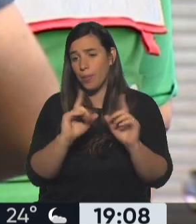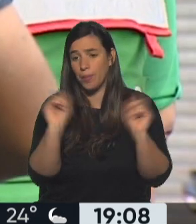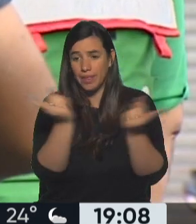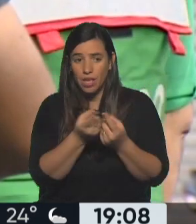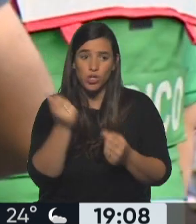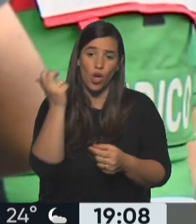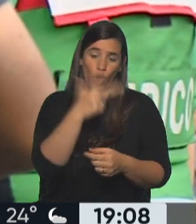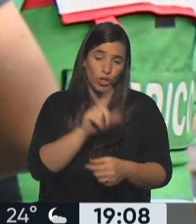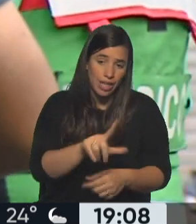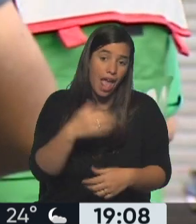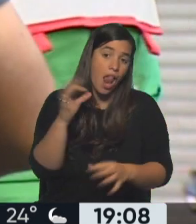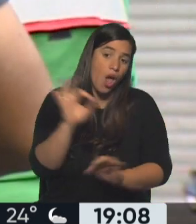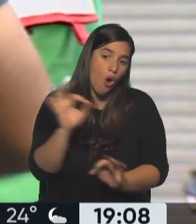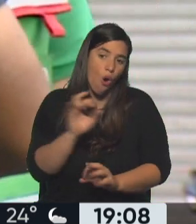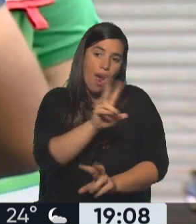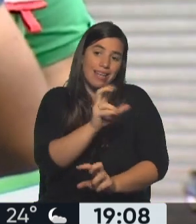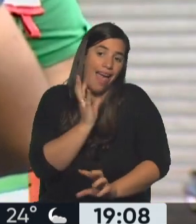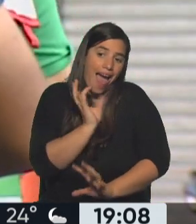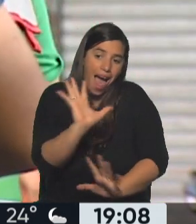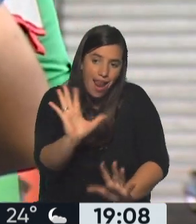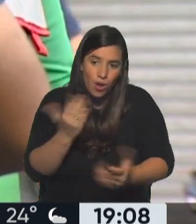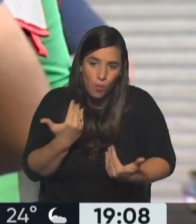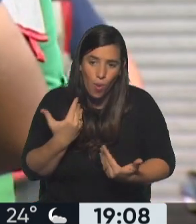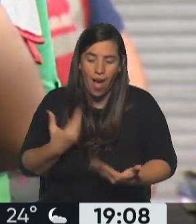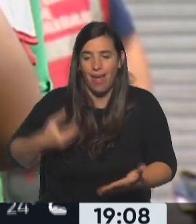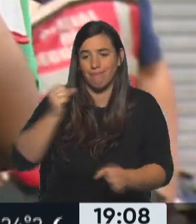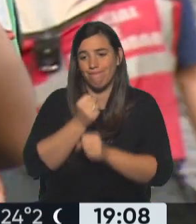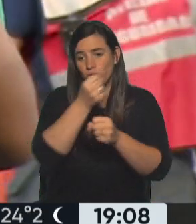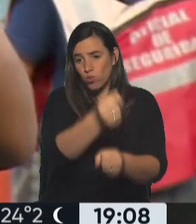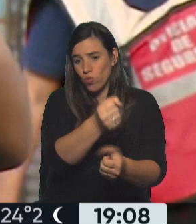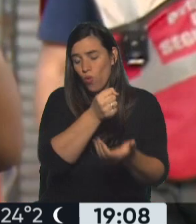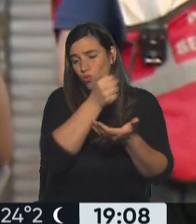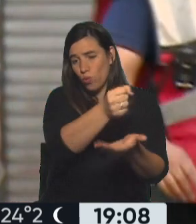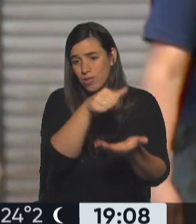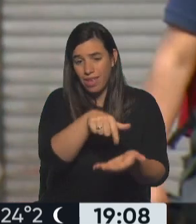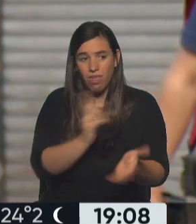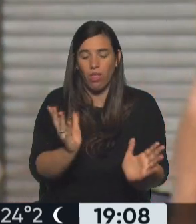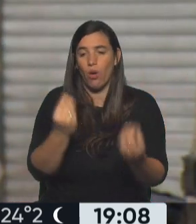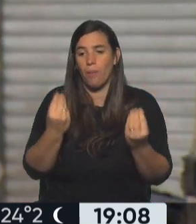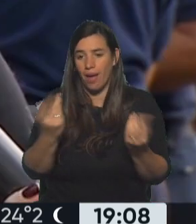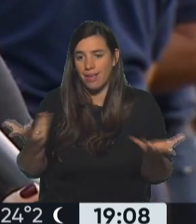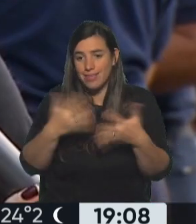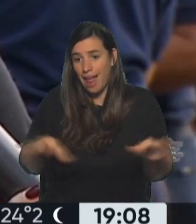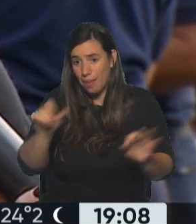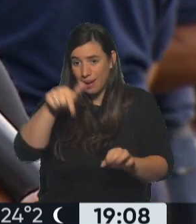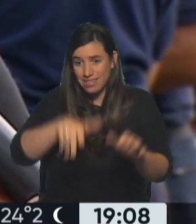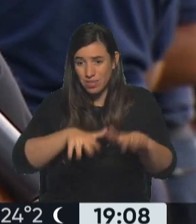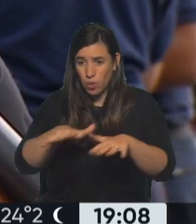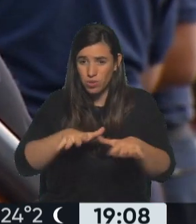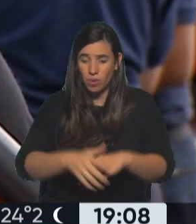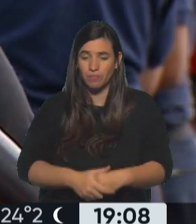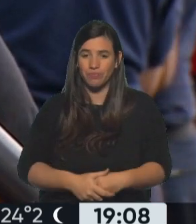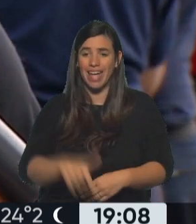donde les dé el subsidio como para que puedan por lo menos sortear este mal momento que pasaron. Este tipo de situaciones no están censadas, no